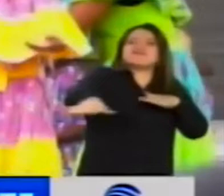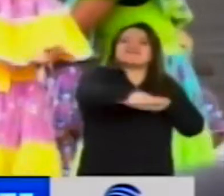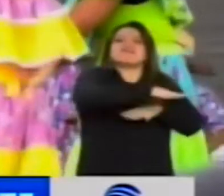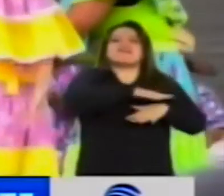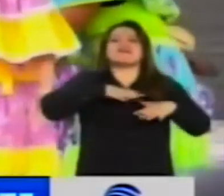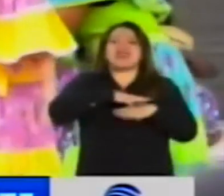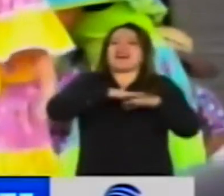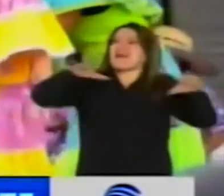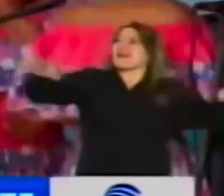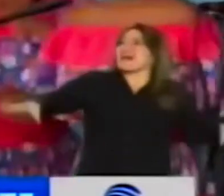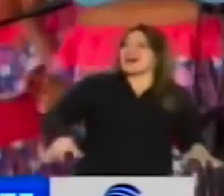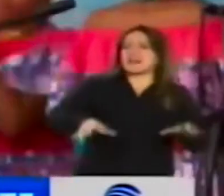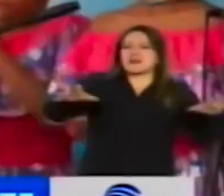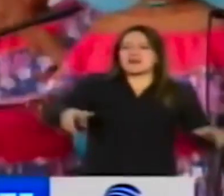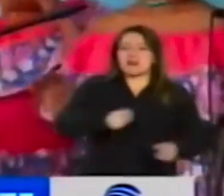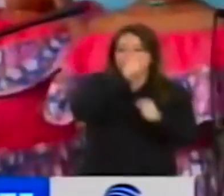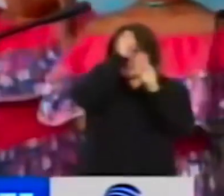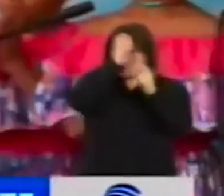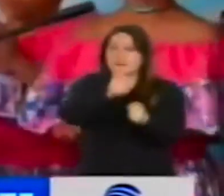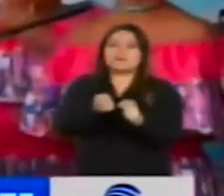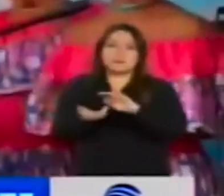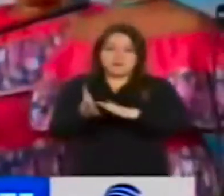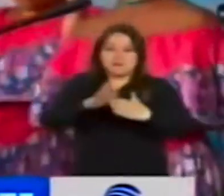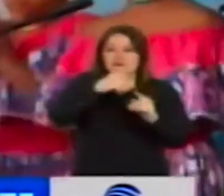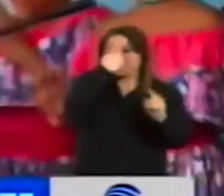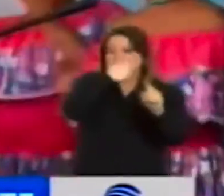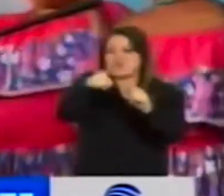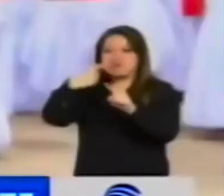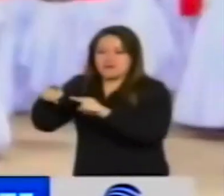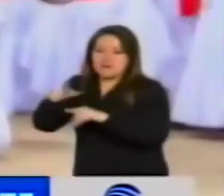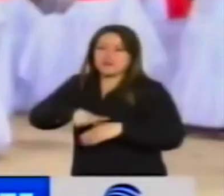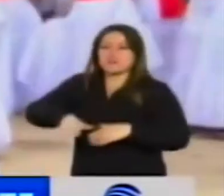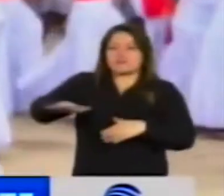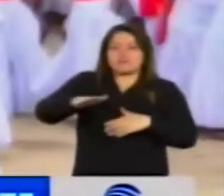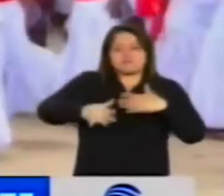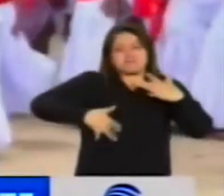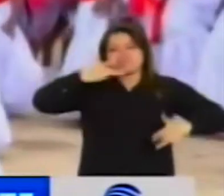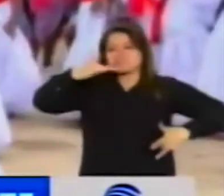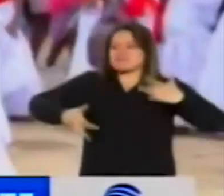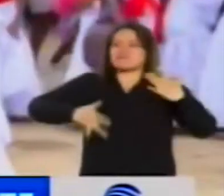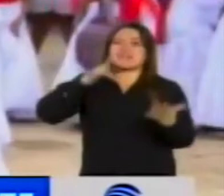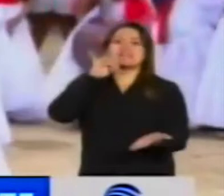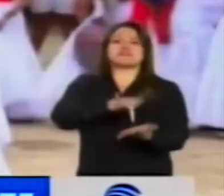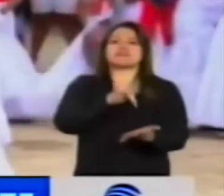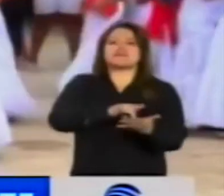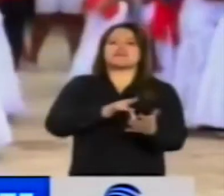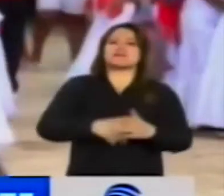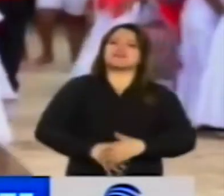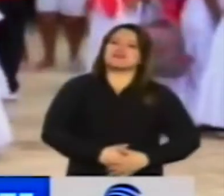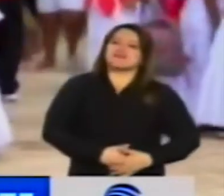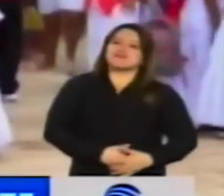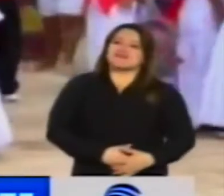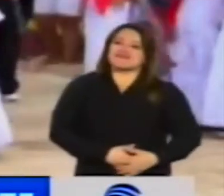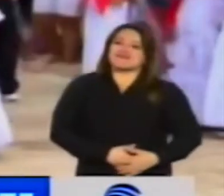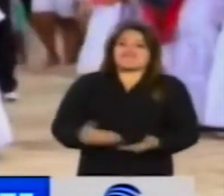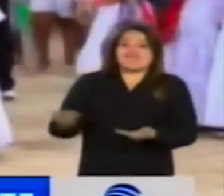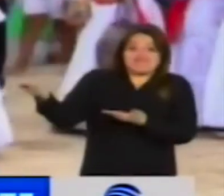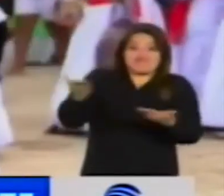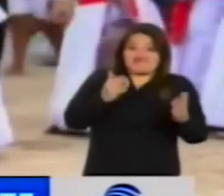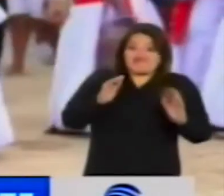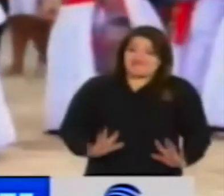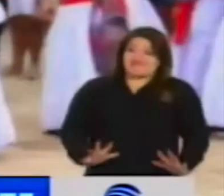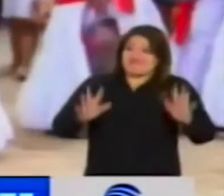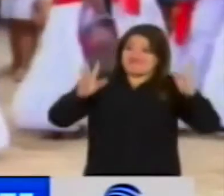folclor, del bullerengue, que es de nuestra región. Pues estamos muy contentos con nuestros participantes. Y bienvenidos al Festival